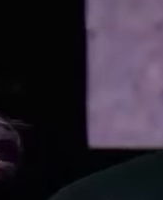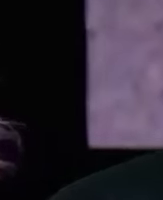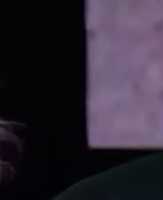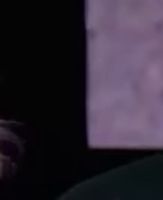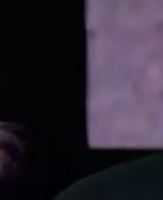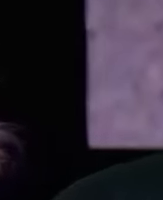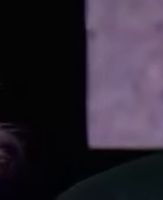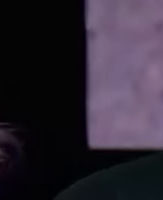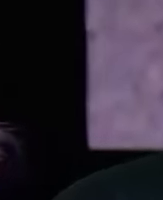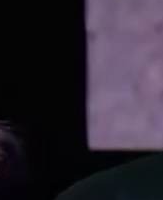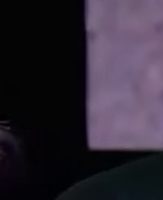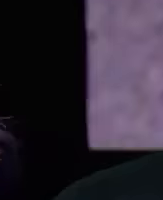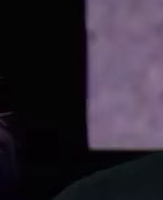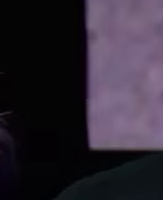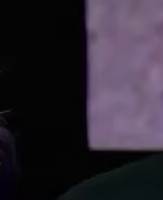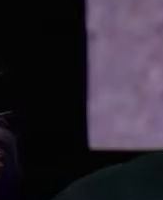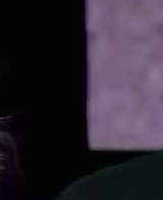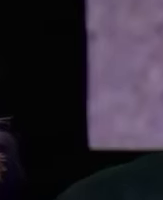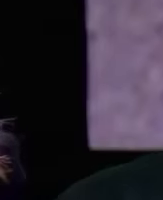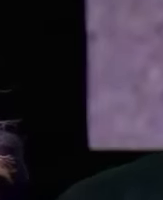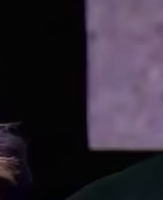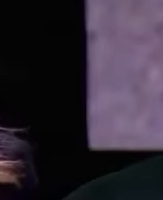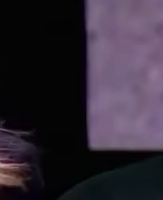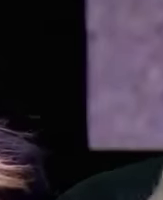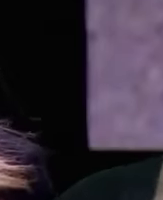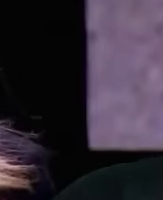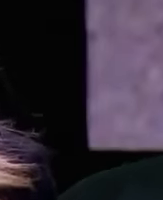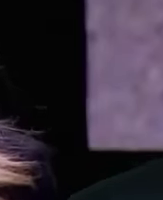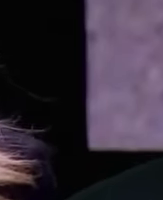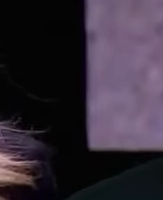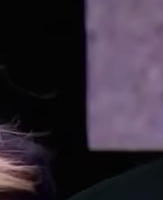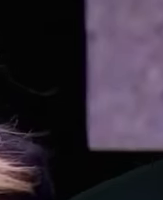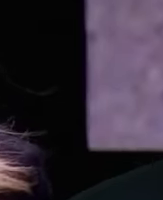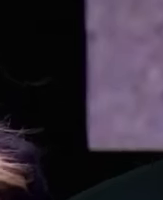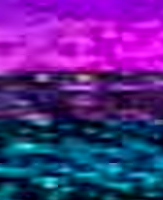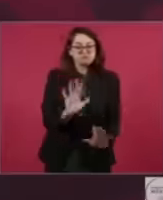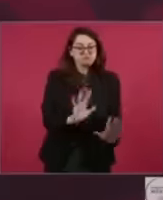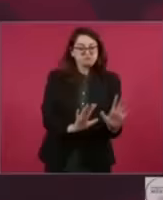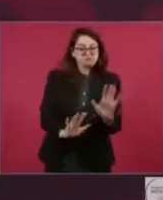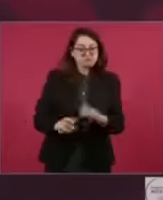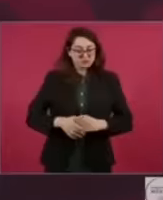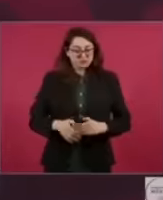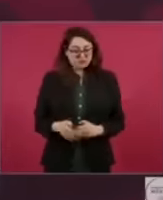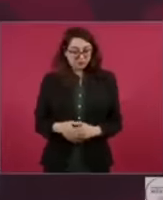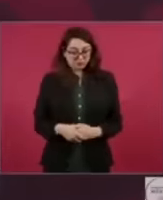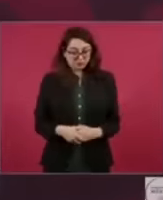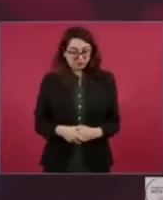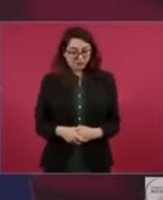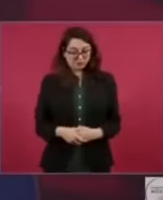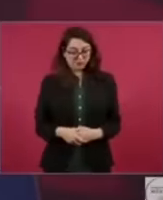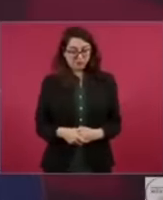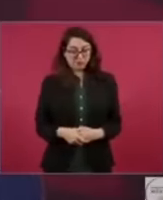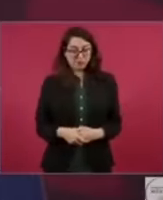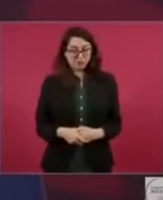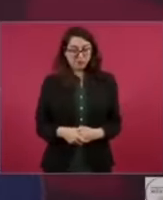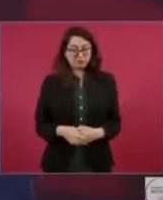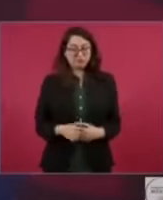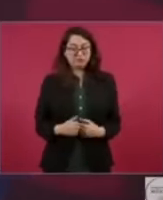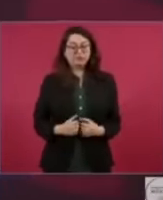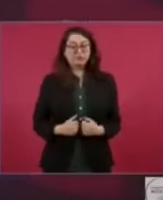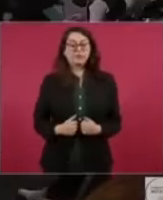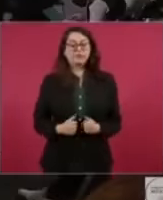Álvarez vino a México a hablar mal de él aquí lo que dijo el inútil acaban de traer a una